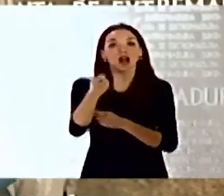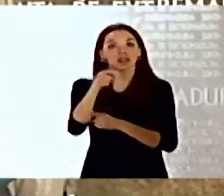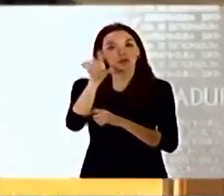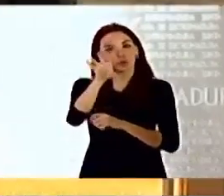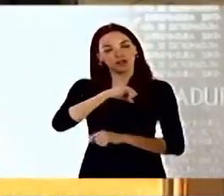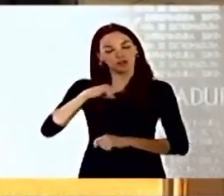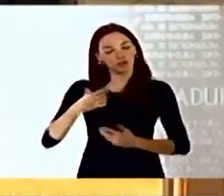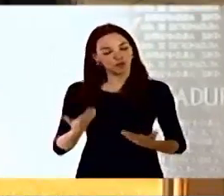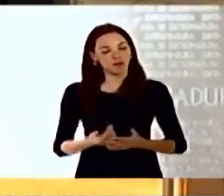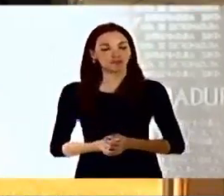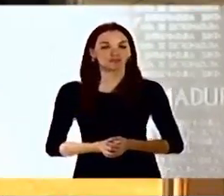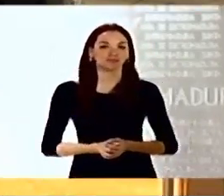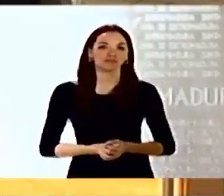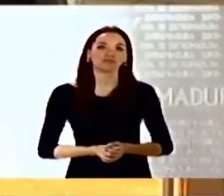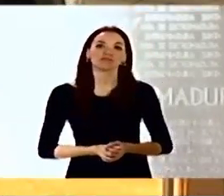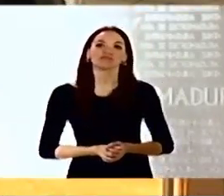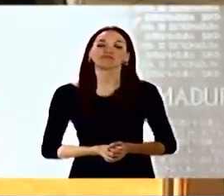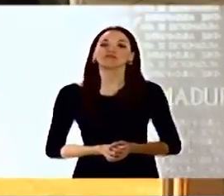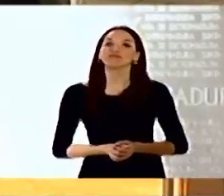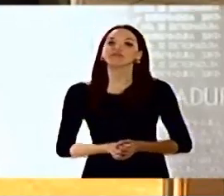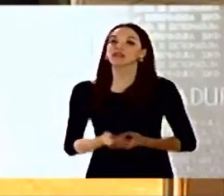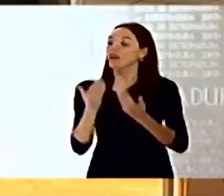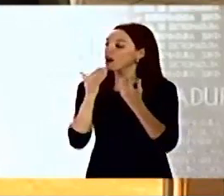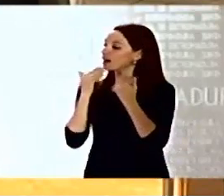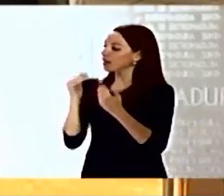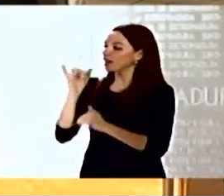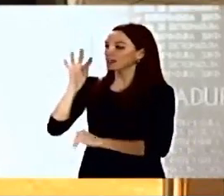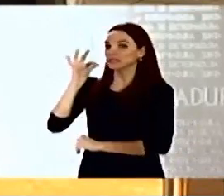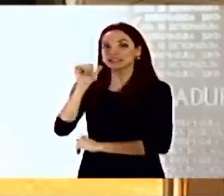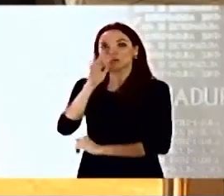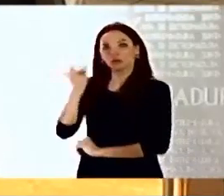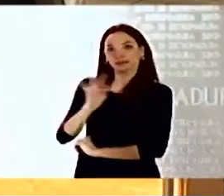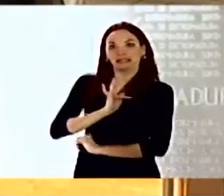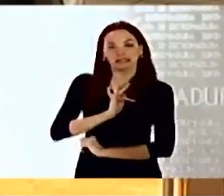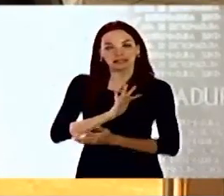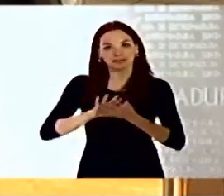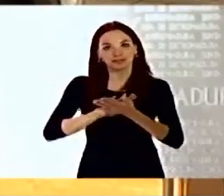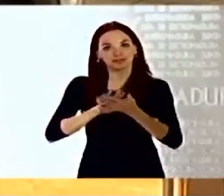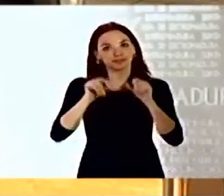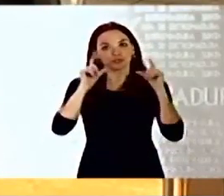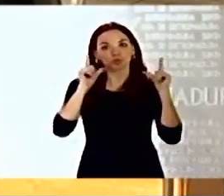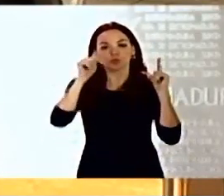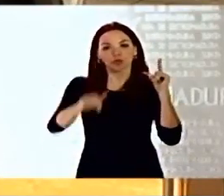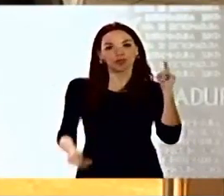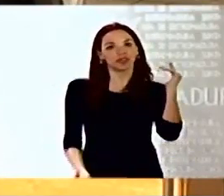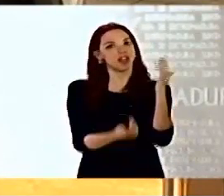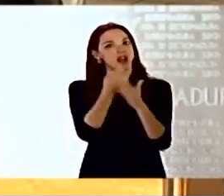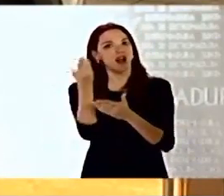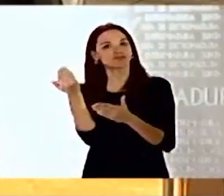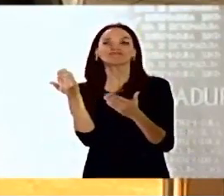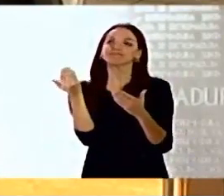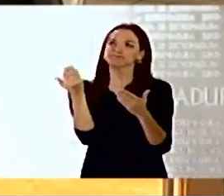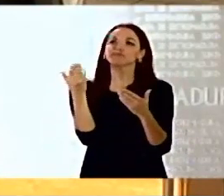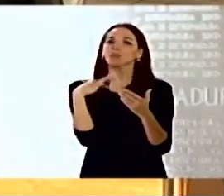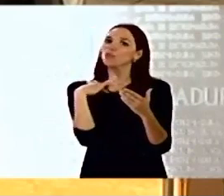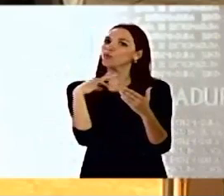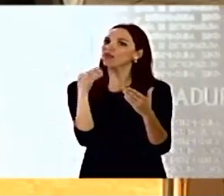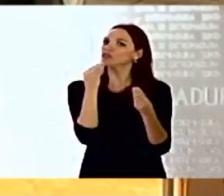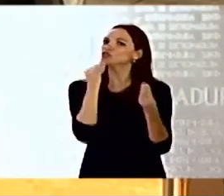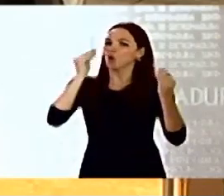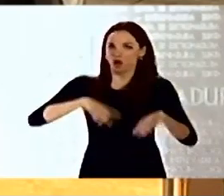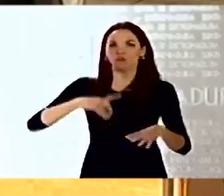Consejera. Bueno, pues muchas gracias, Isa, por cederme la palabra en un día que podemos considerar